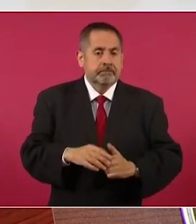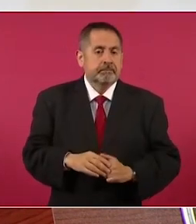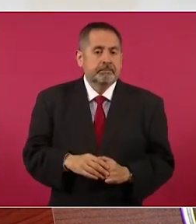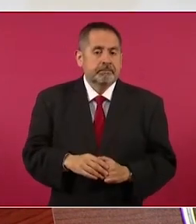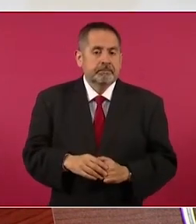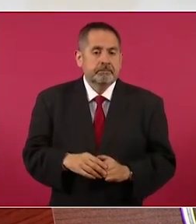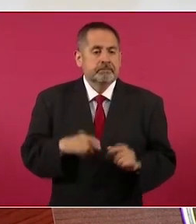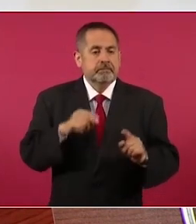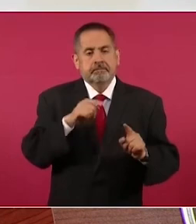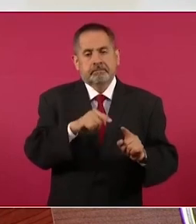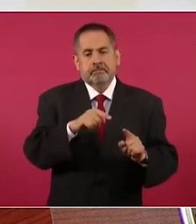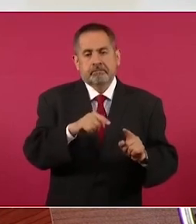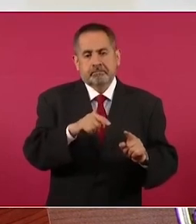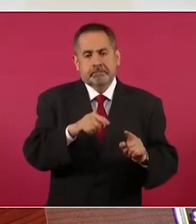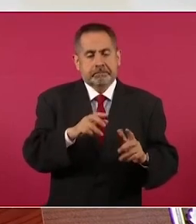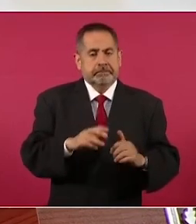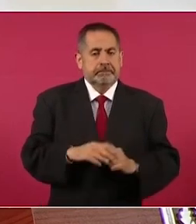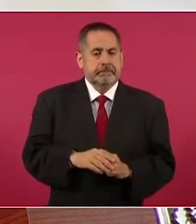que es el